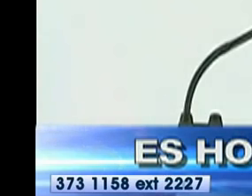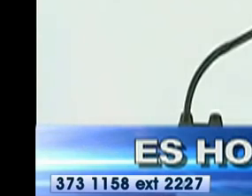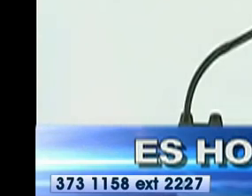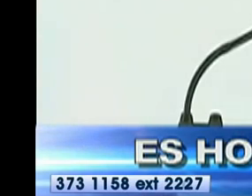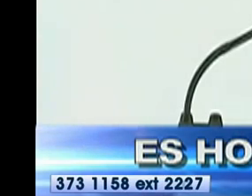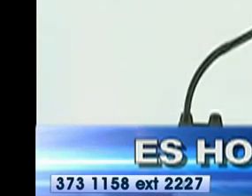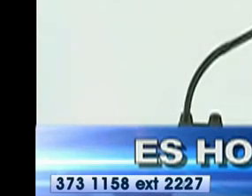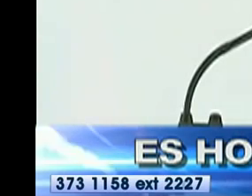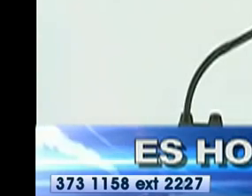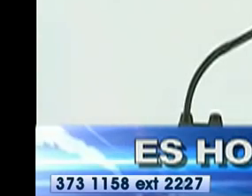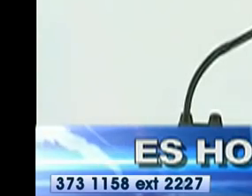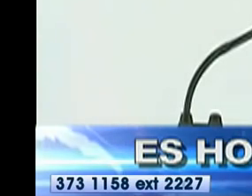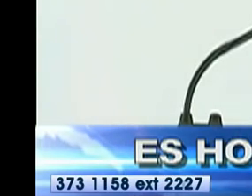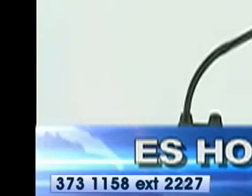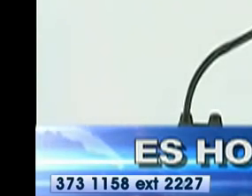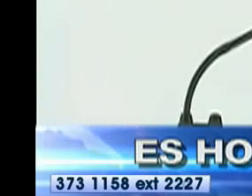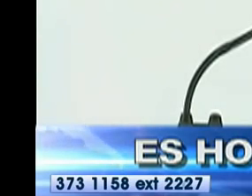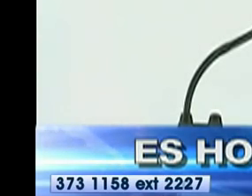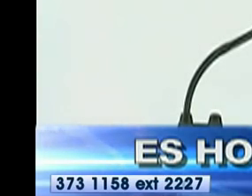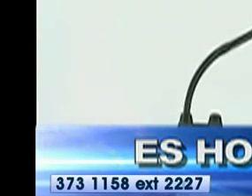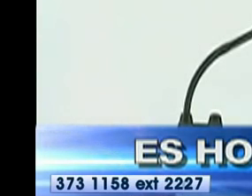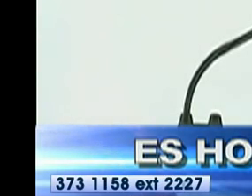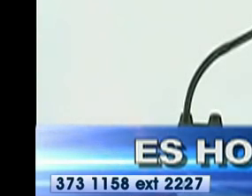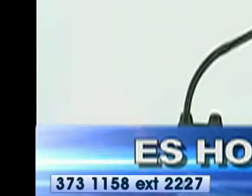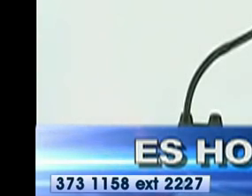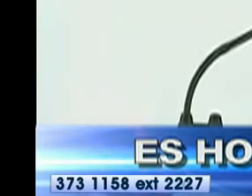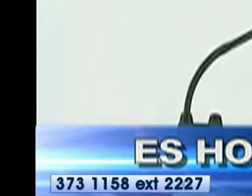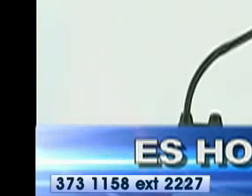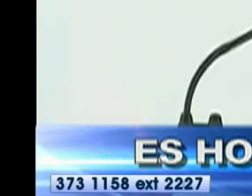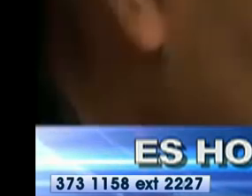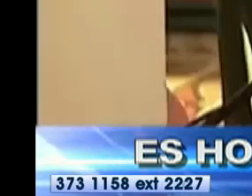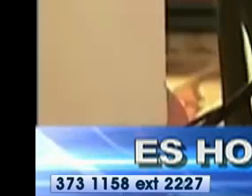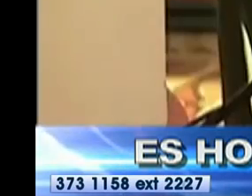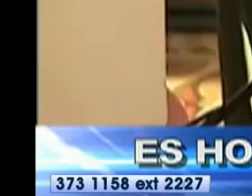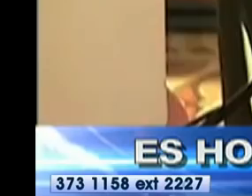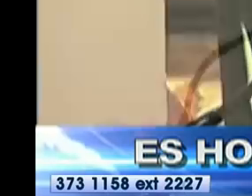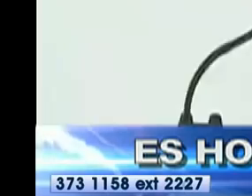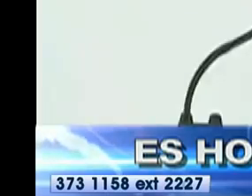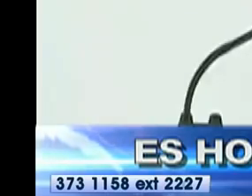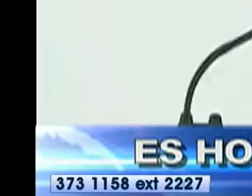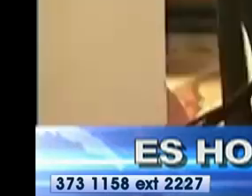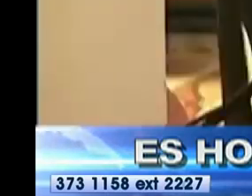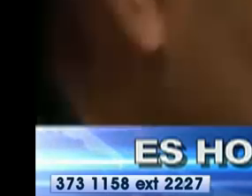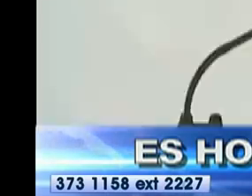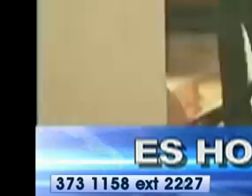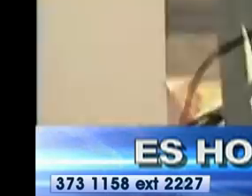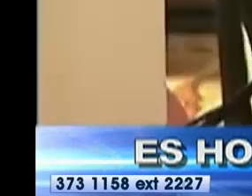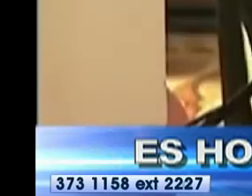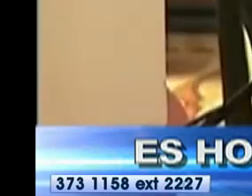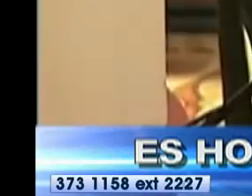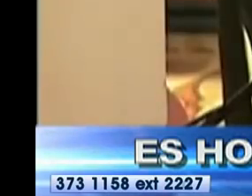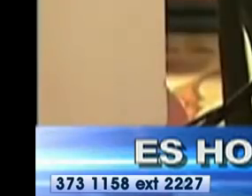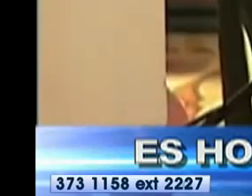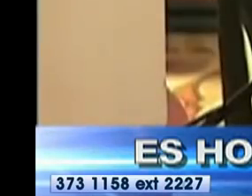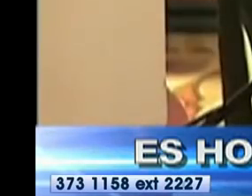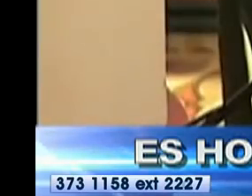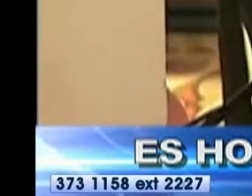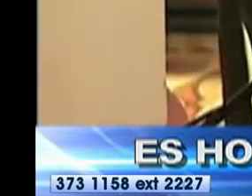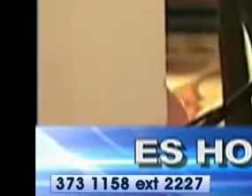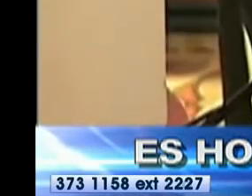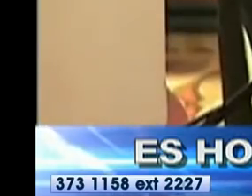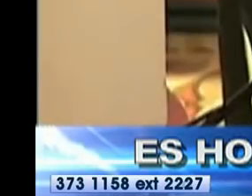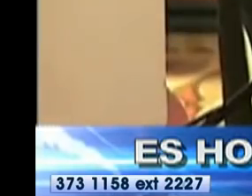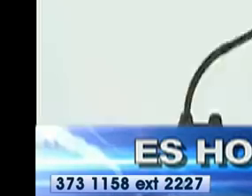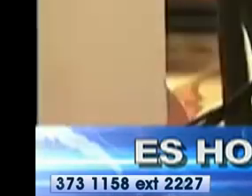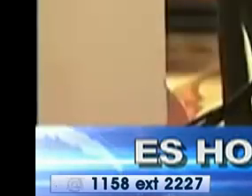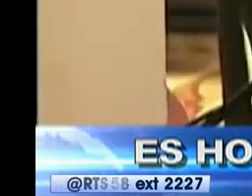Unidas. Así empieza la noticia. Emisión